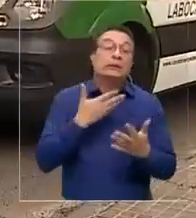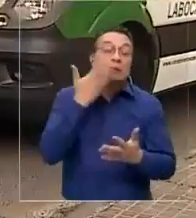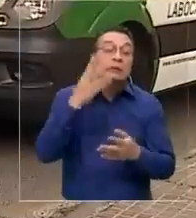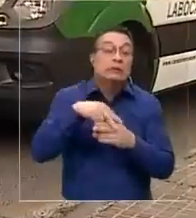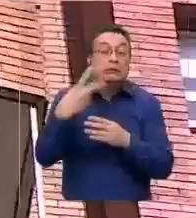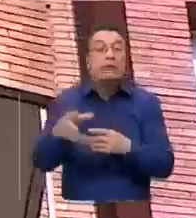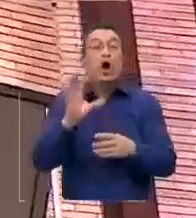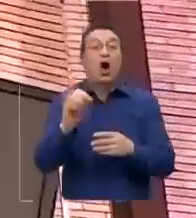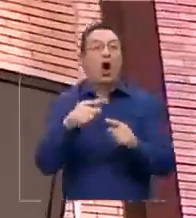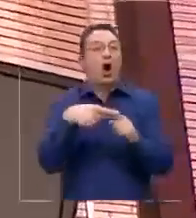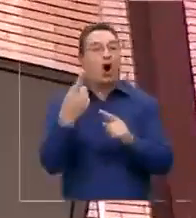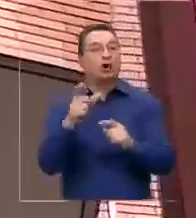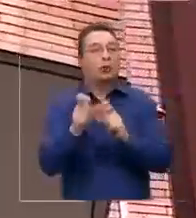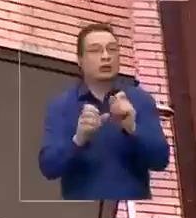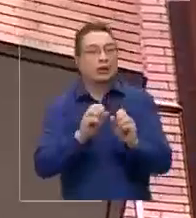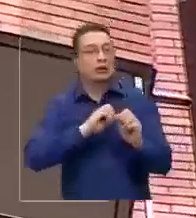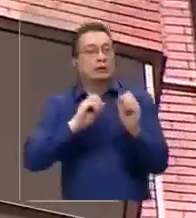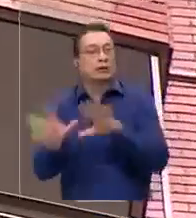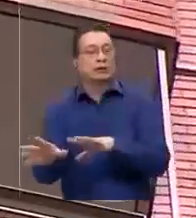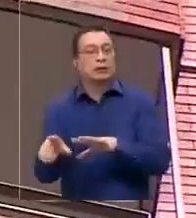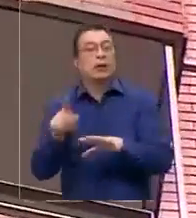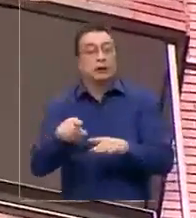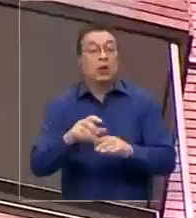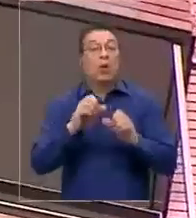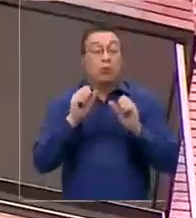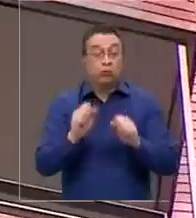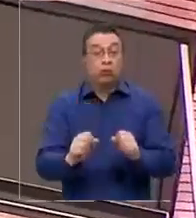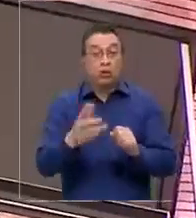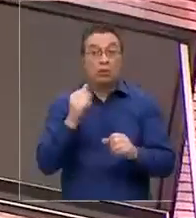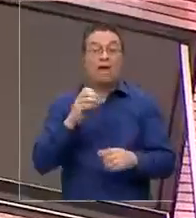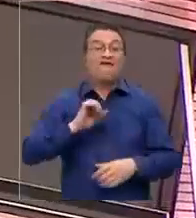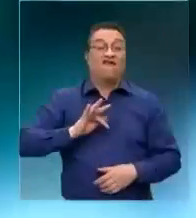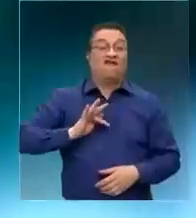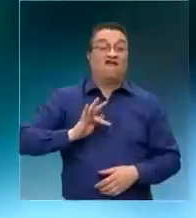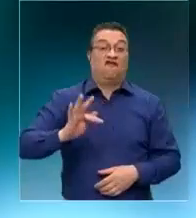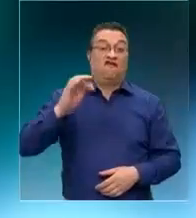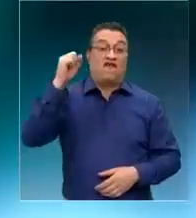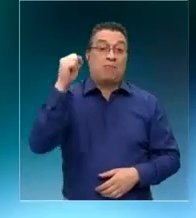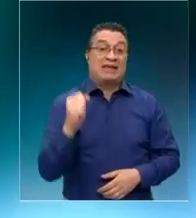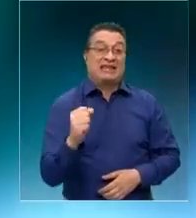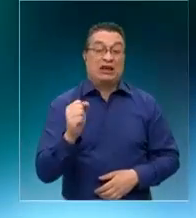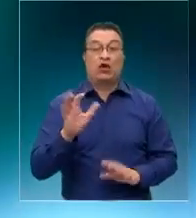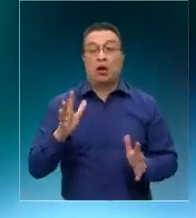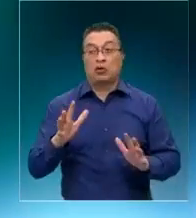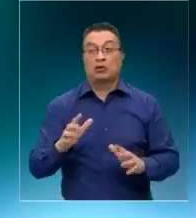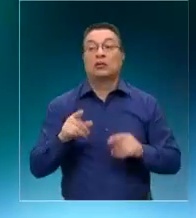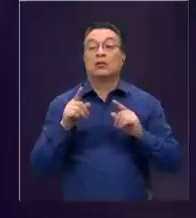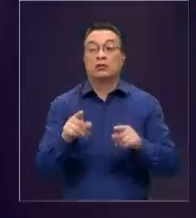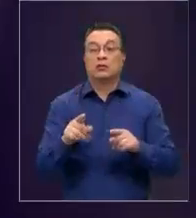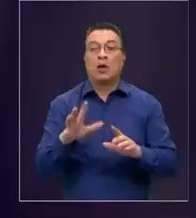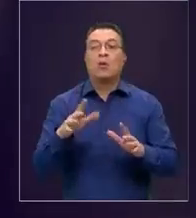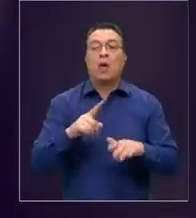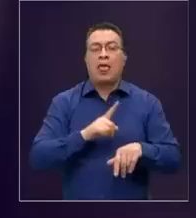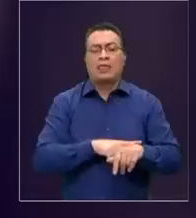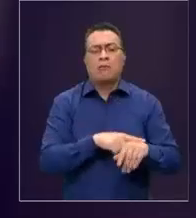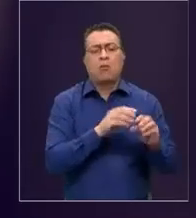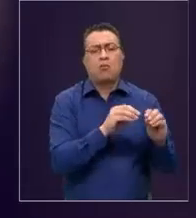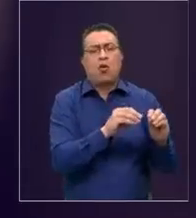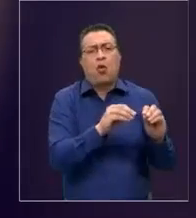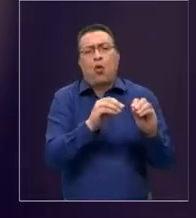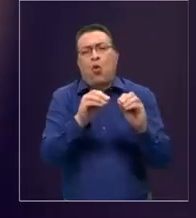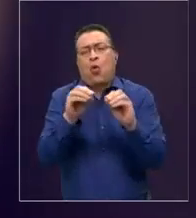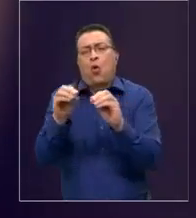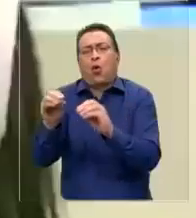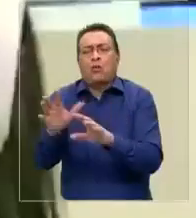de terceros. De hecho, actualmente se baraja hasta un posible femicidio. Ha llevado demasiado tiempo, pero lo que hay es